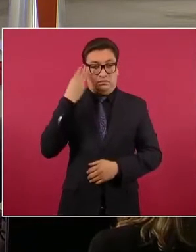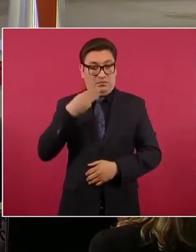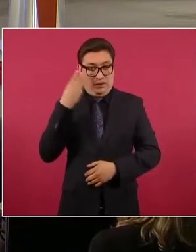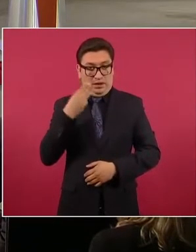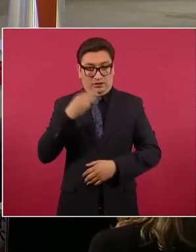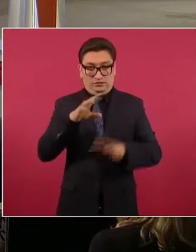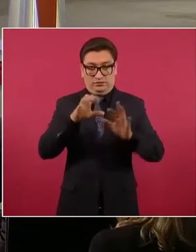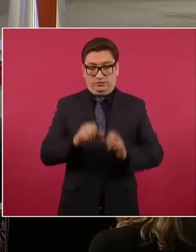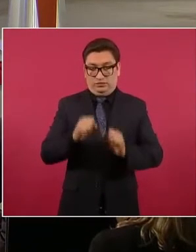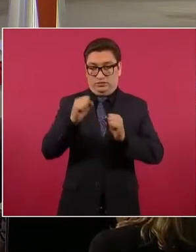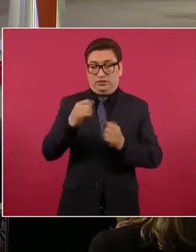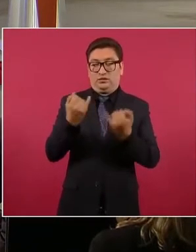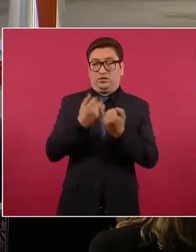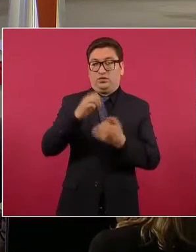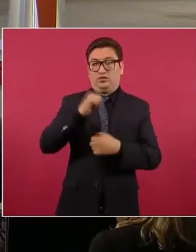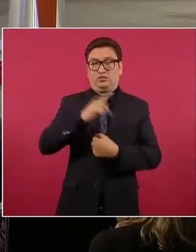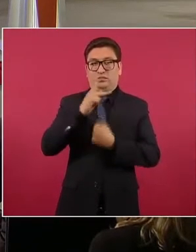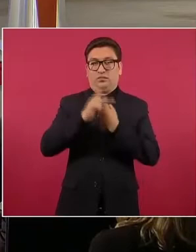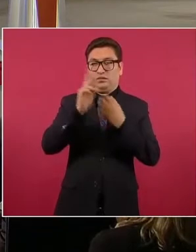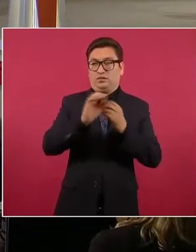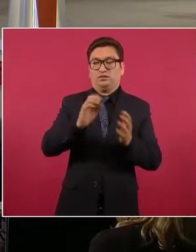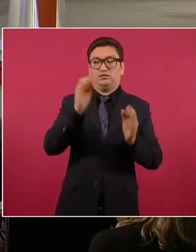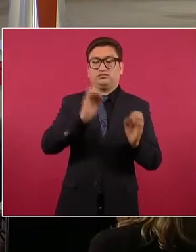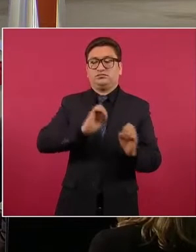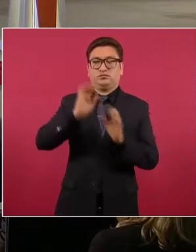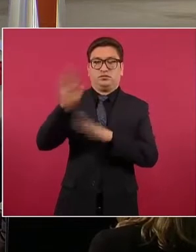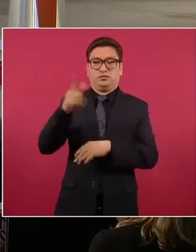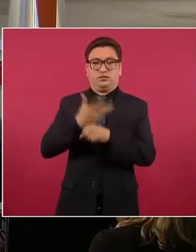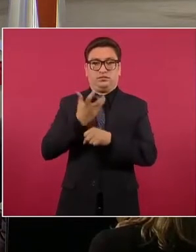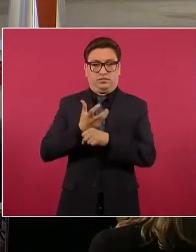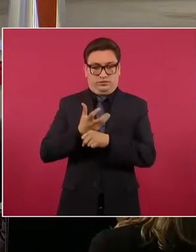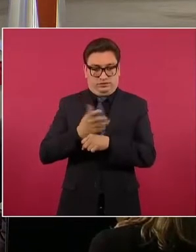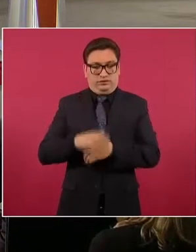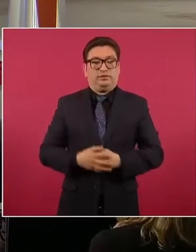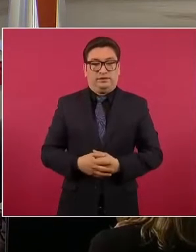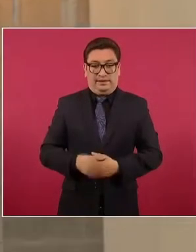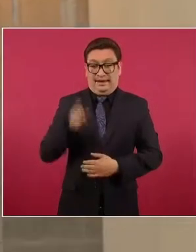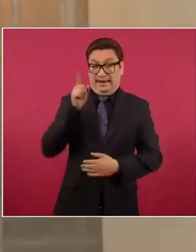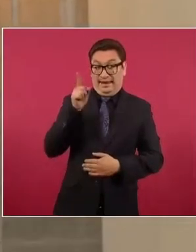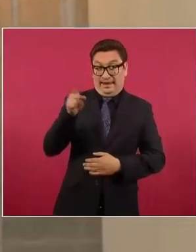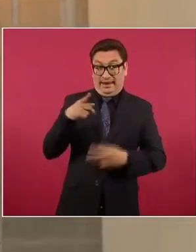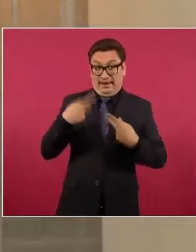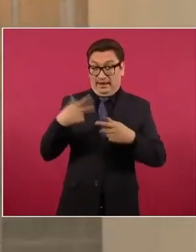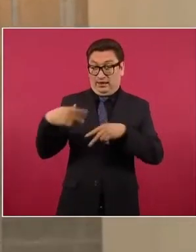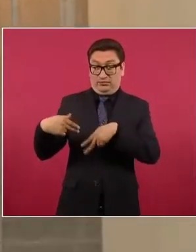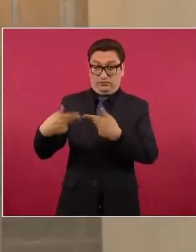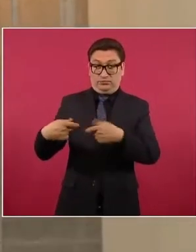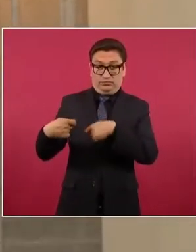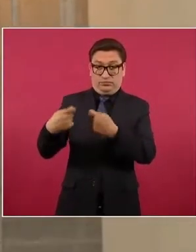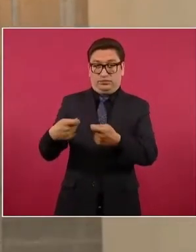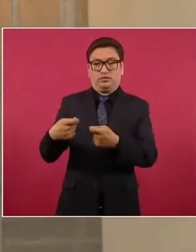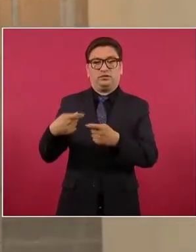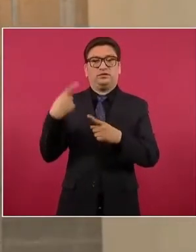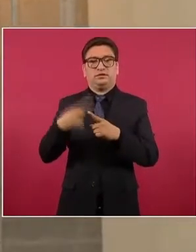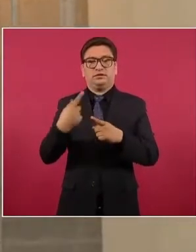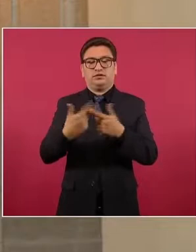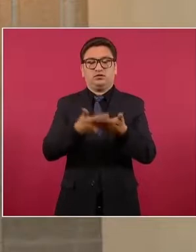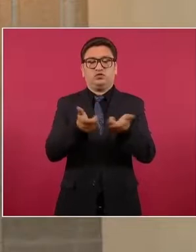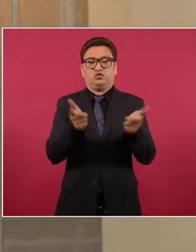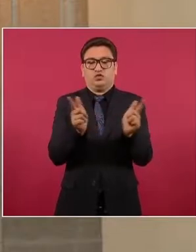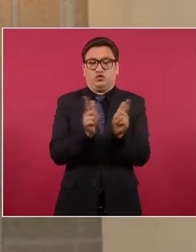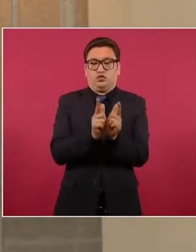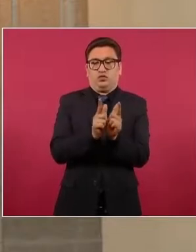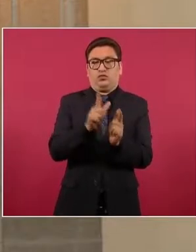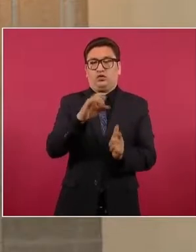deportado toda vez que es de nacionalidad estadounidense. Este sujeto es el heredero directo de los Zetas